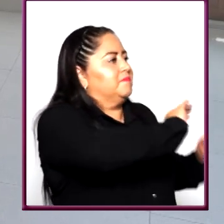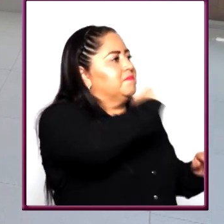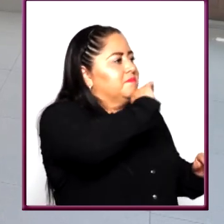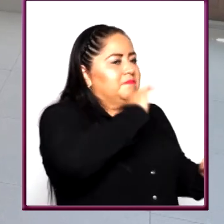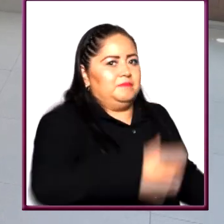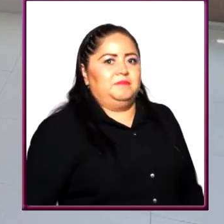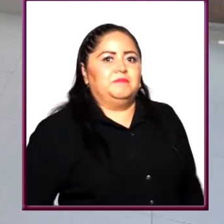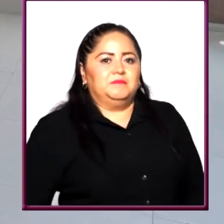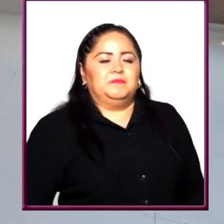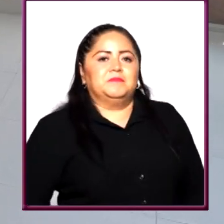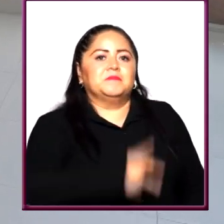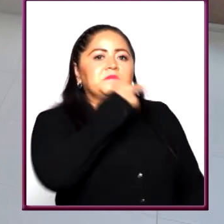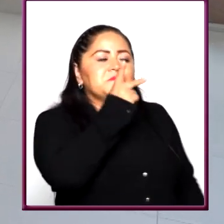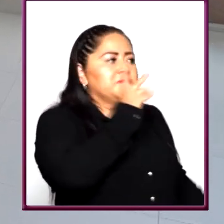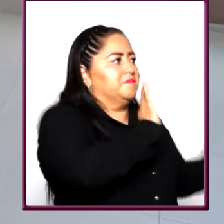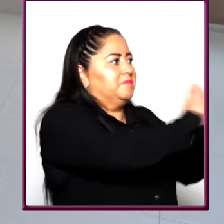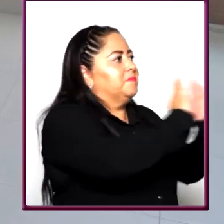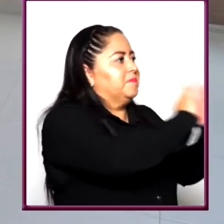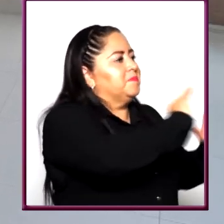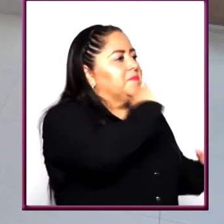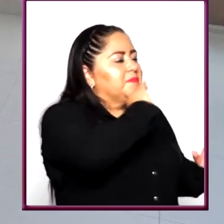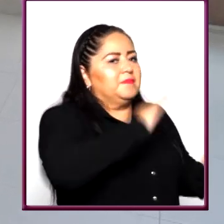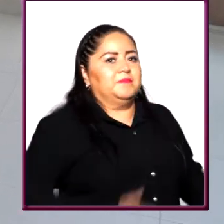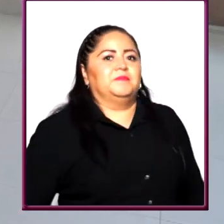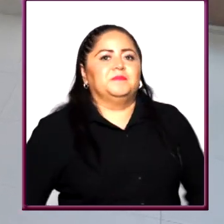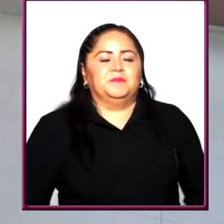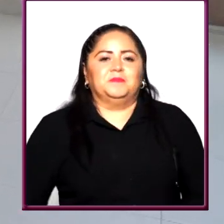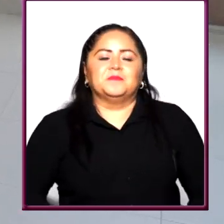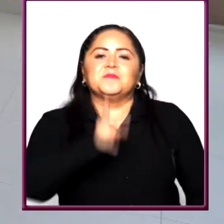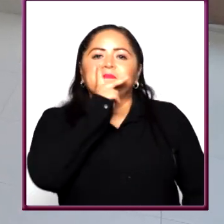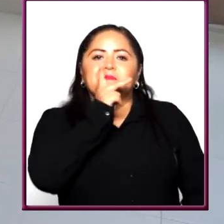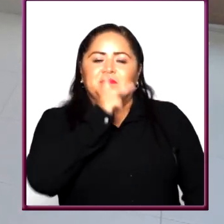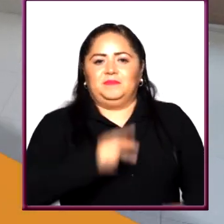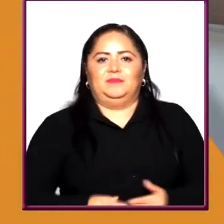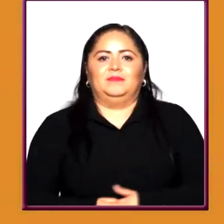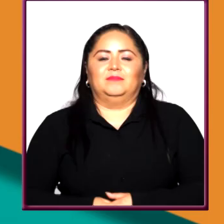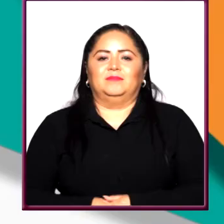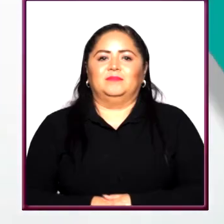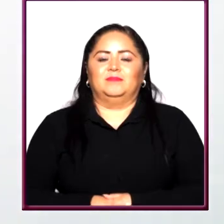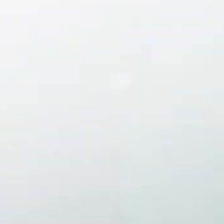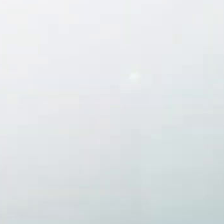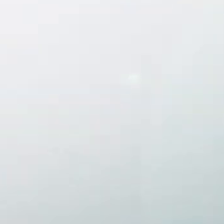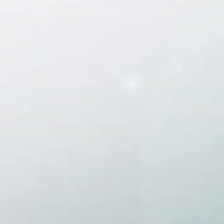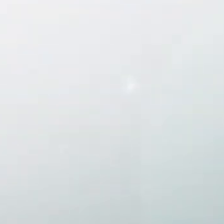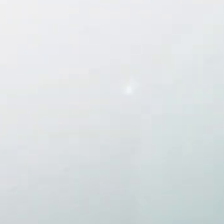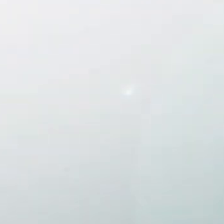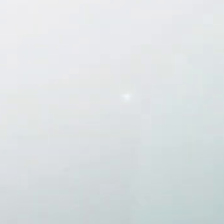Mamá, mi papá. Mamá, mi papá.